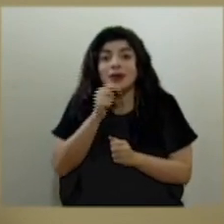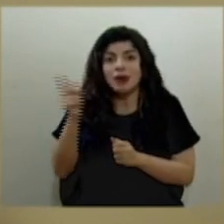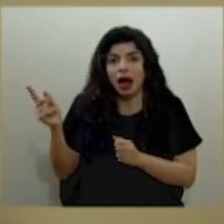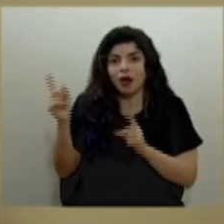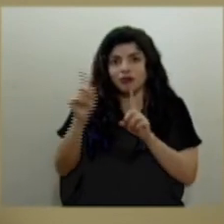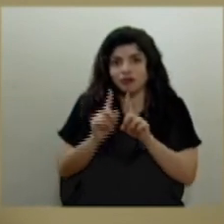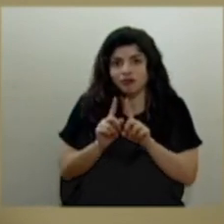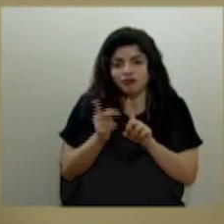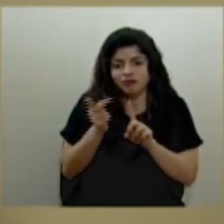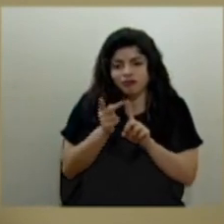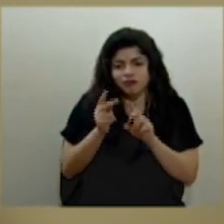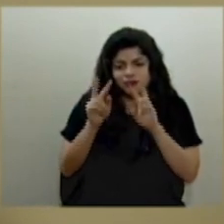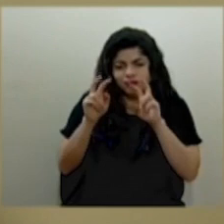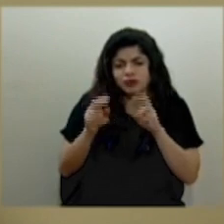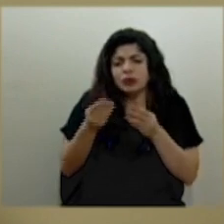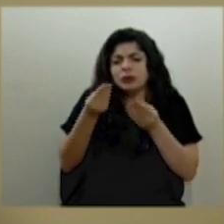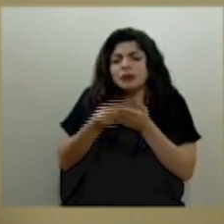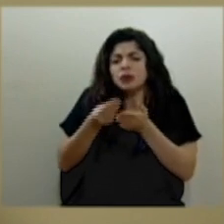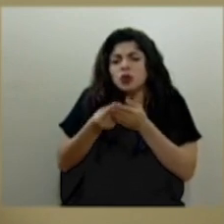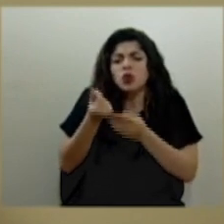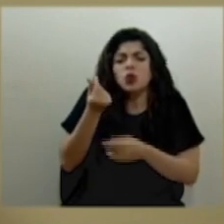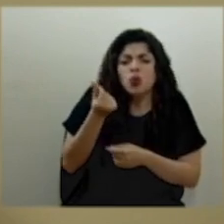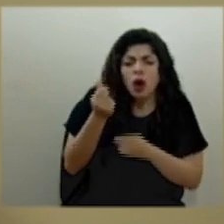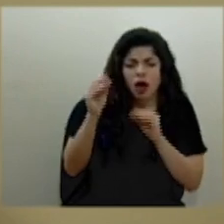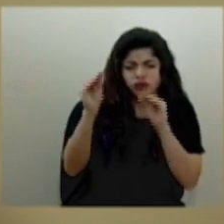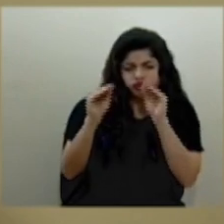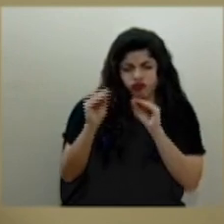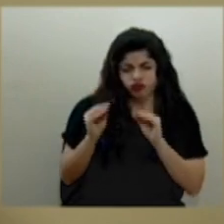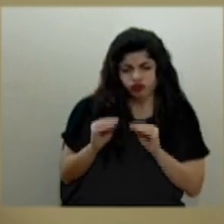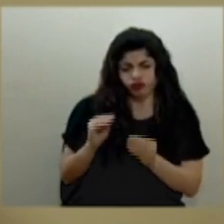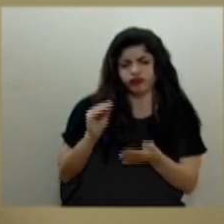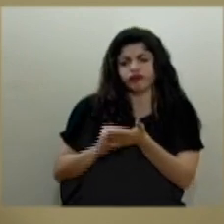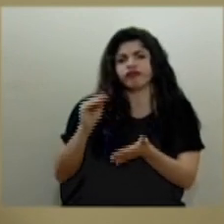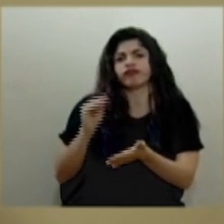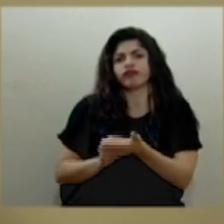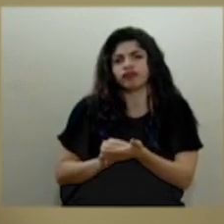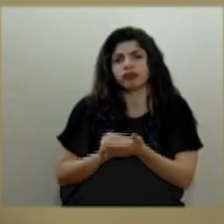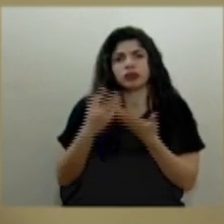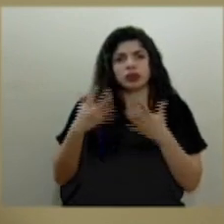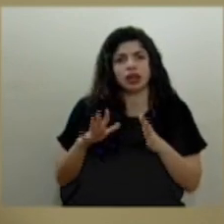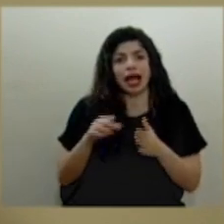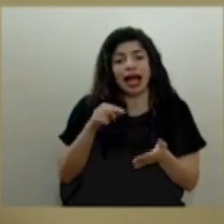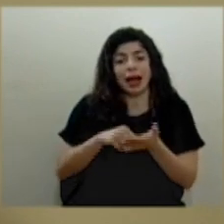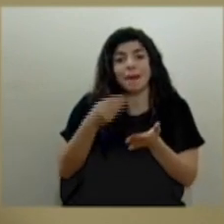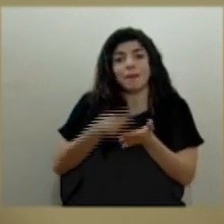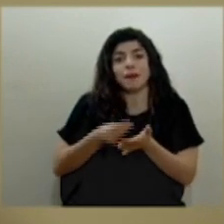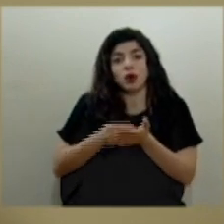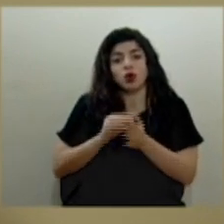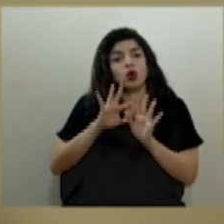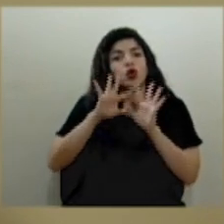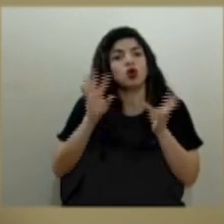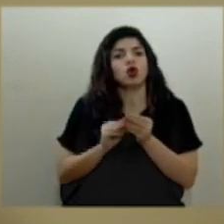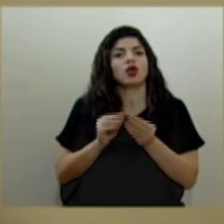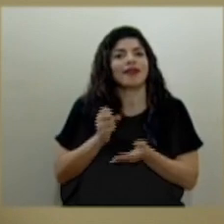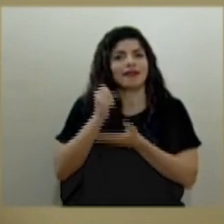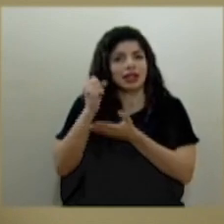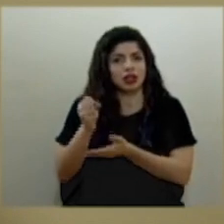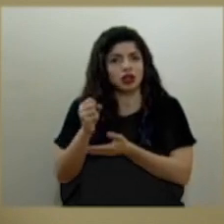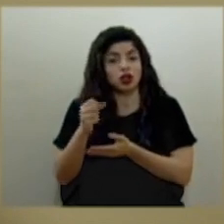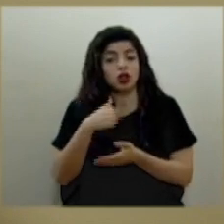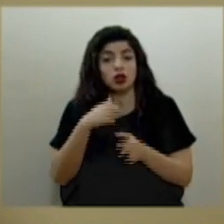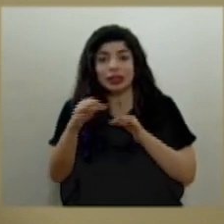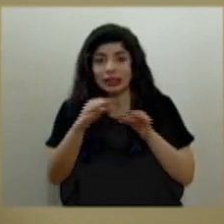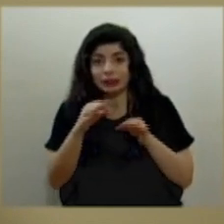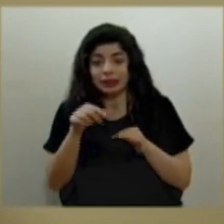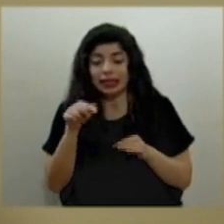ese costeo específico y poder ponerle una cifra. Ese es el monto total del plan de inversión. Aquí yo quiero mencionar que